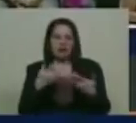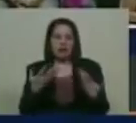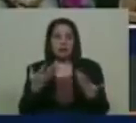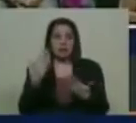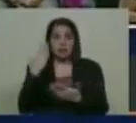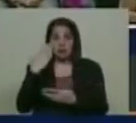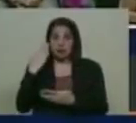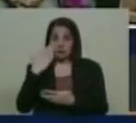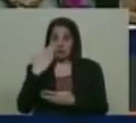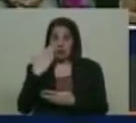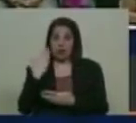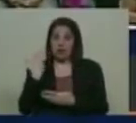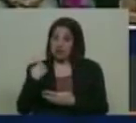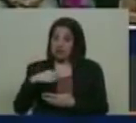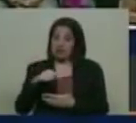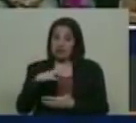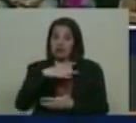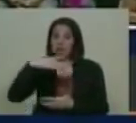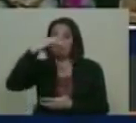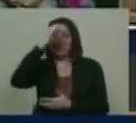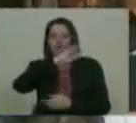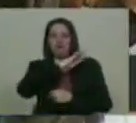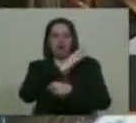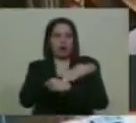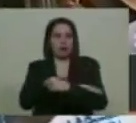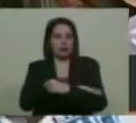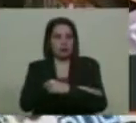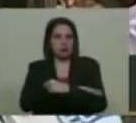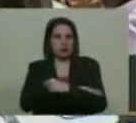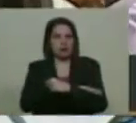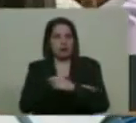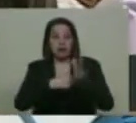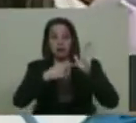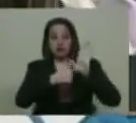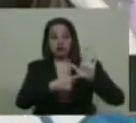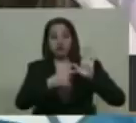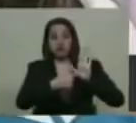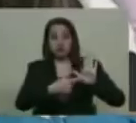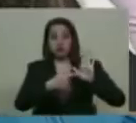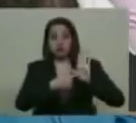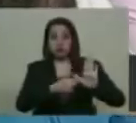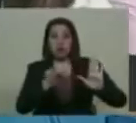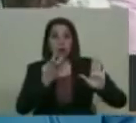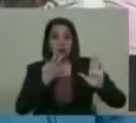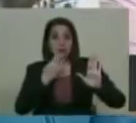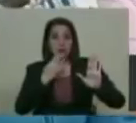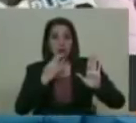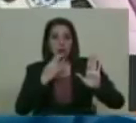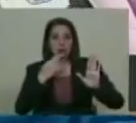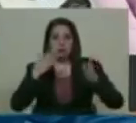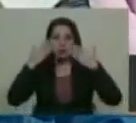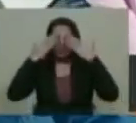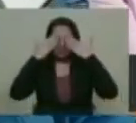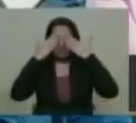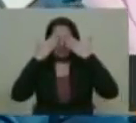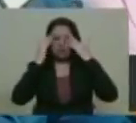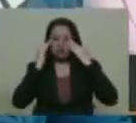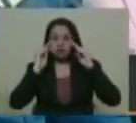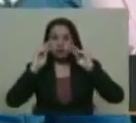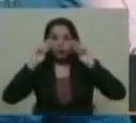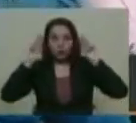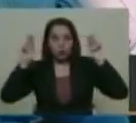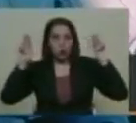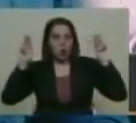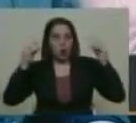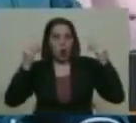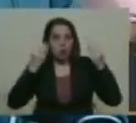con su fuerza espiritual, que nos llenó de ejemplo. Cuando uno no veía un camino, claro, ella